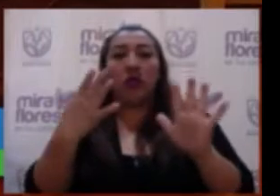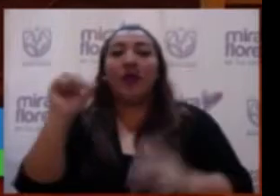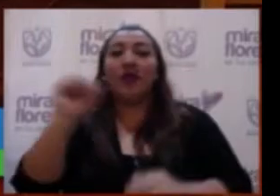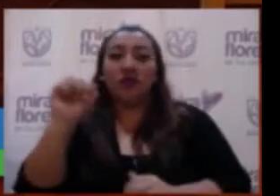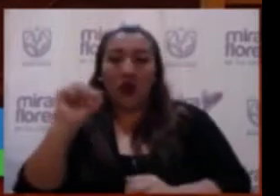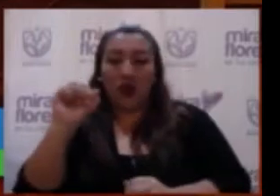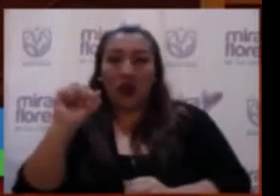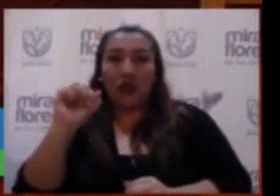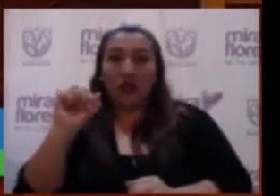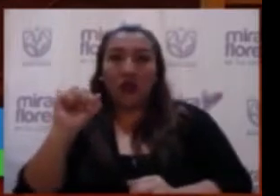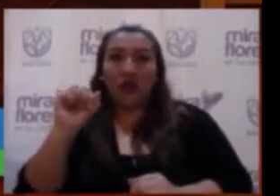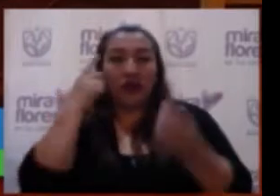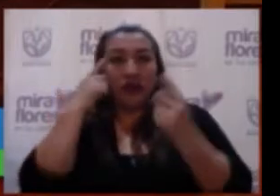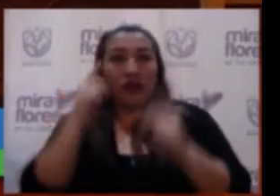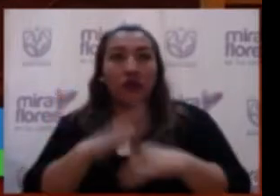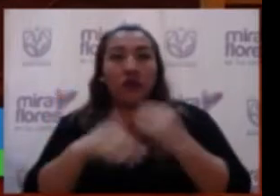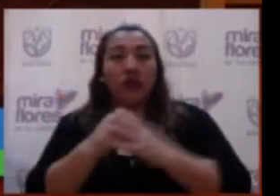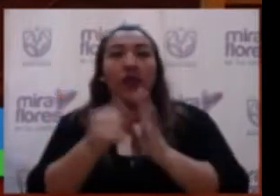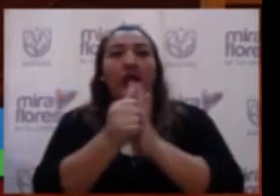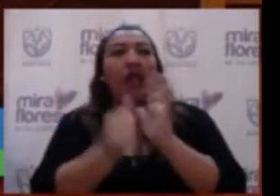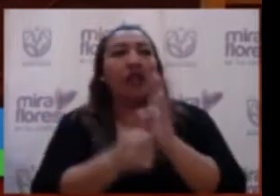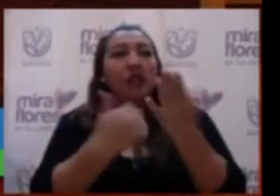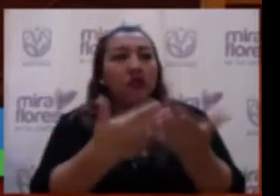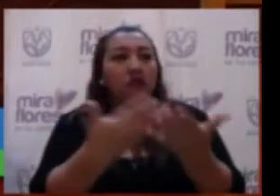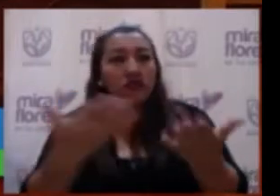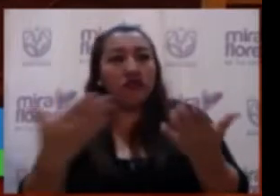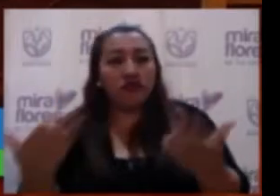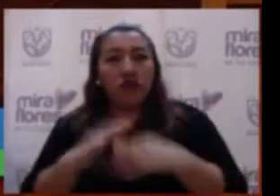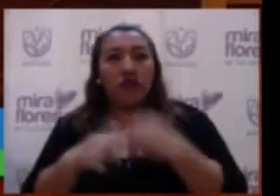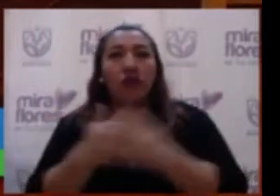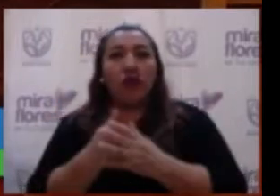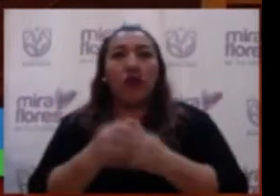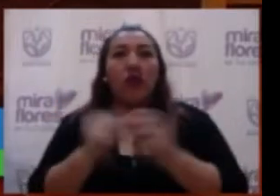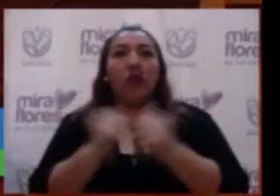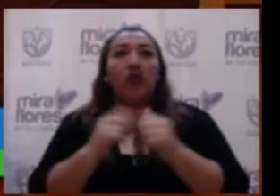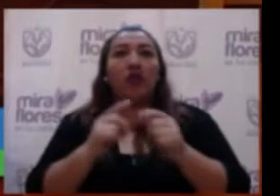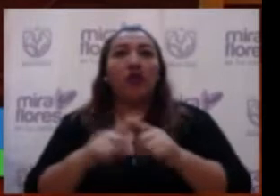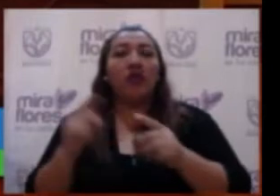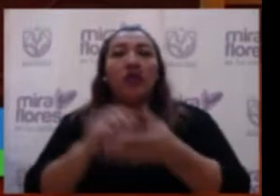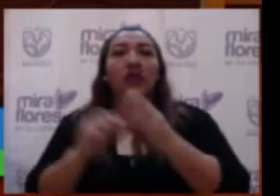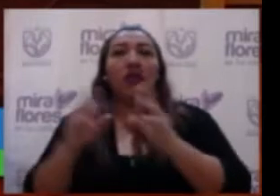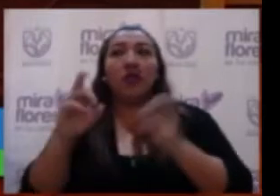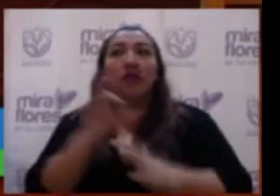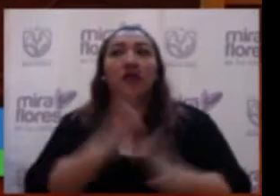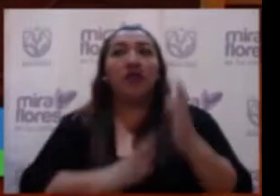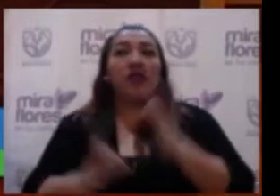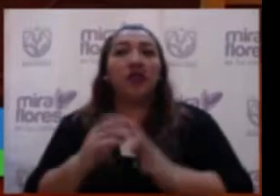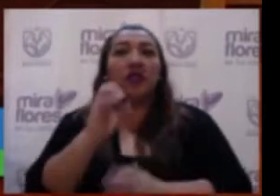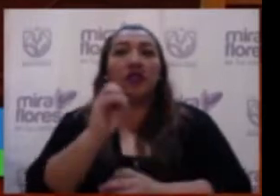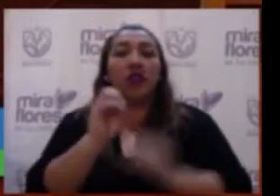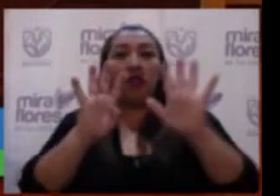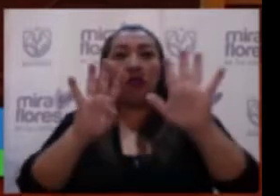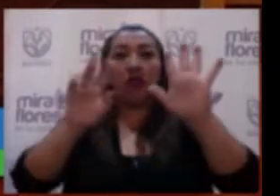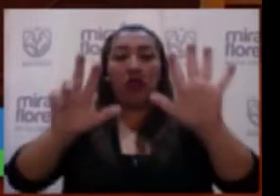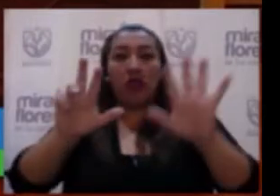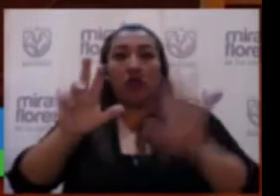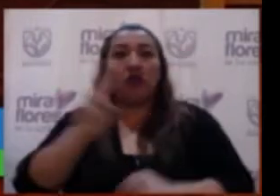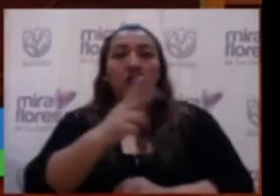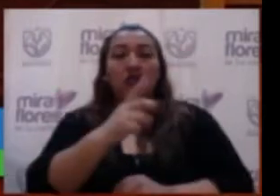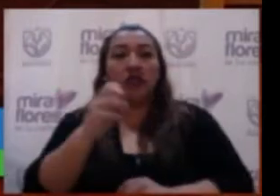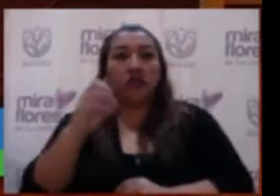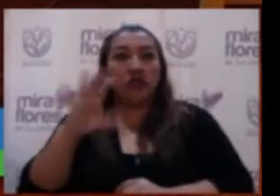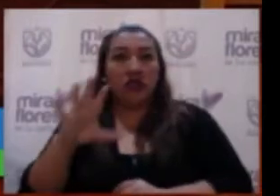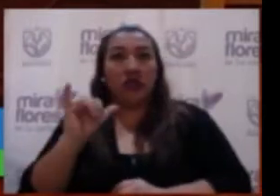34.807,89 soles, acorde con los artículos respectivos de las resoluciones de Gerencia, Administración y Finanzas número 098,